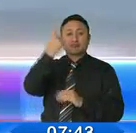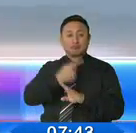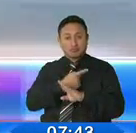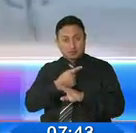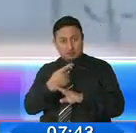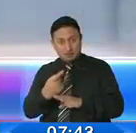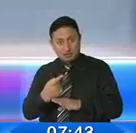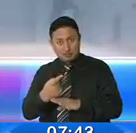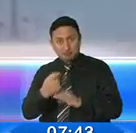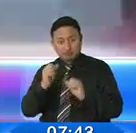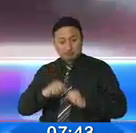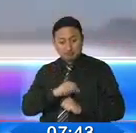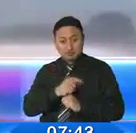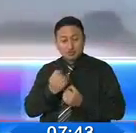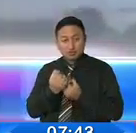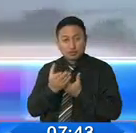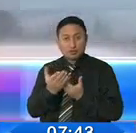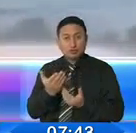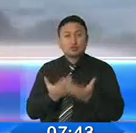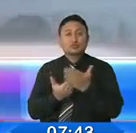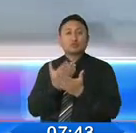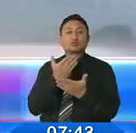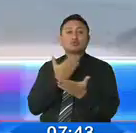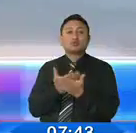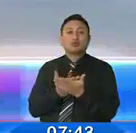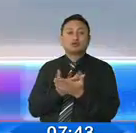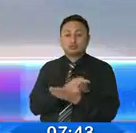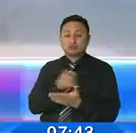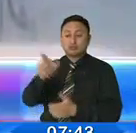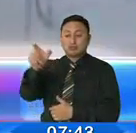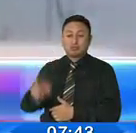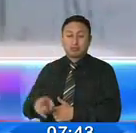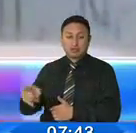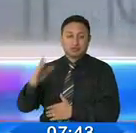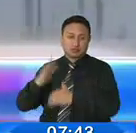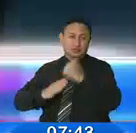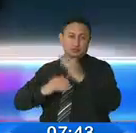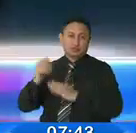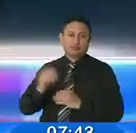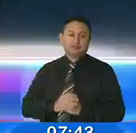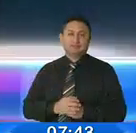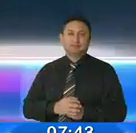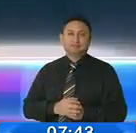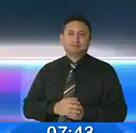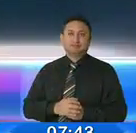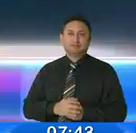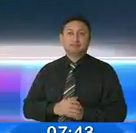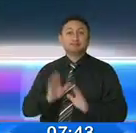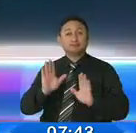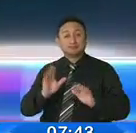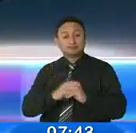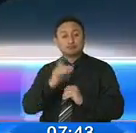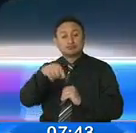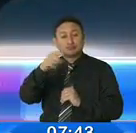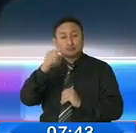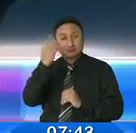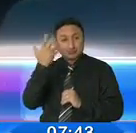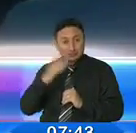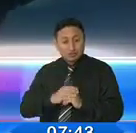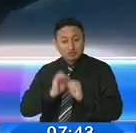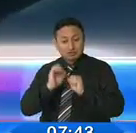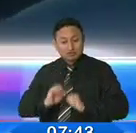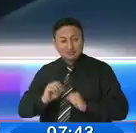semana se darán a conocer nuevas pruebas que ratificarán la inocencia de su defendido. Advierto que en los próximos días una serie